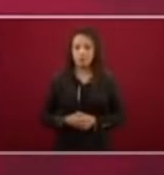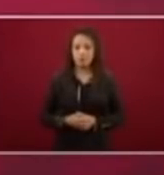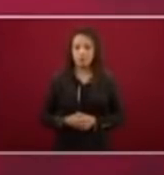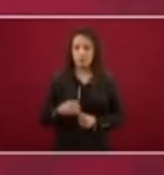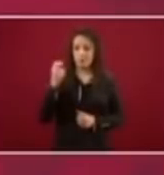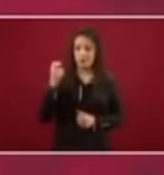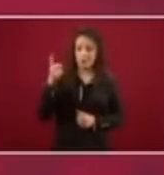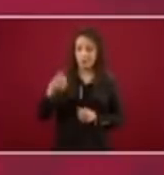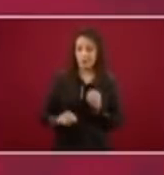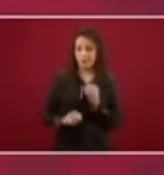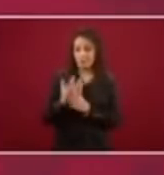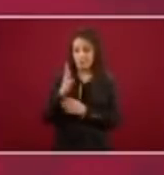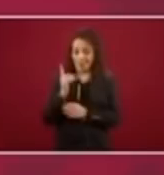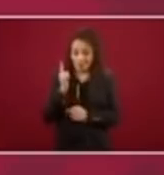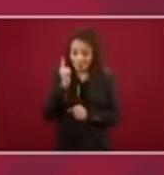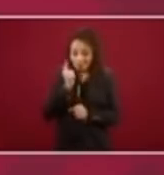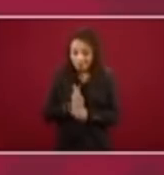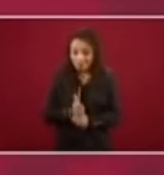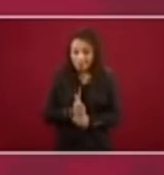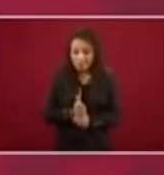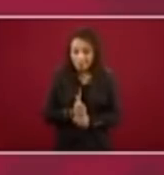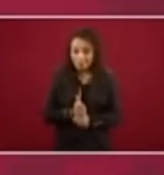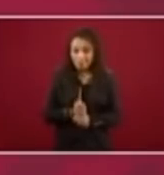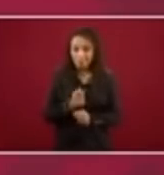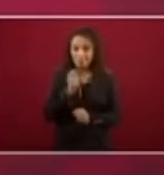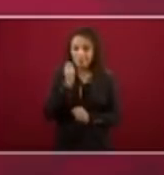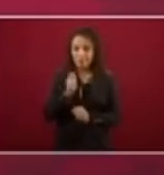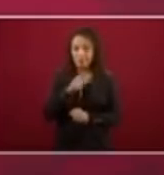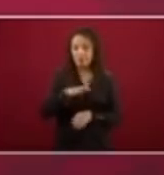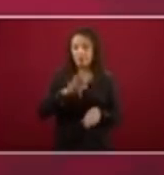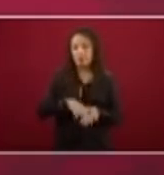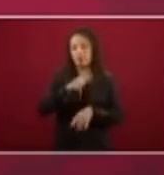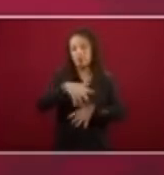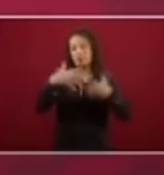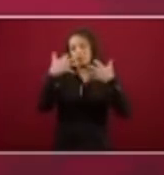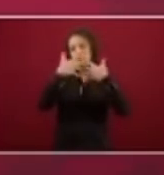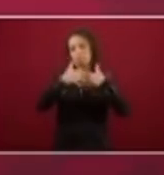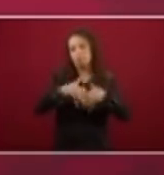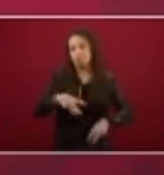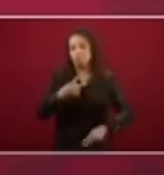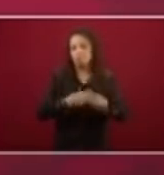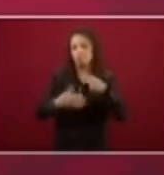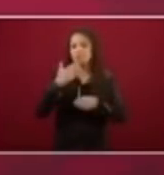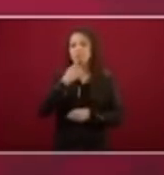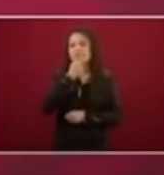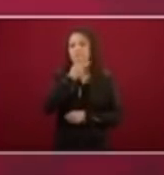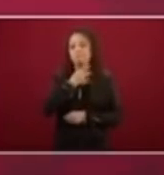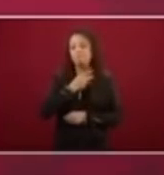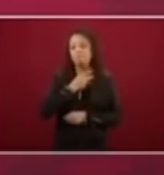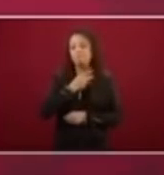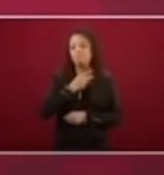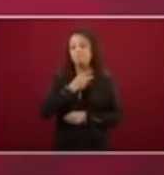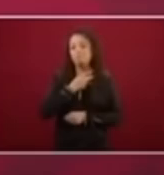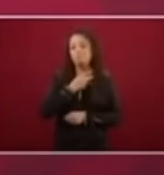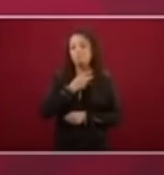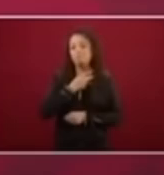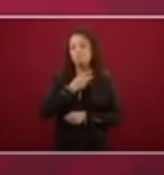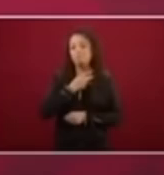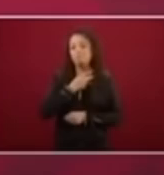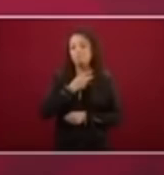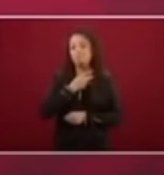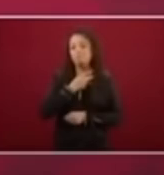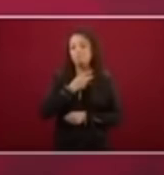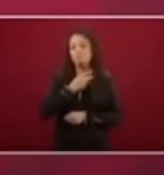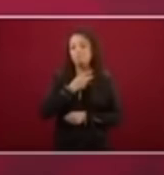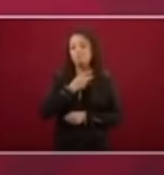descubrimiento, lo que va a significar aumentar la producción petrolera. Es una muy buena noticia. El problema no era